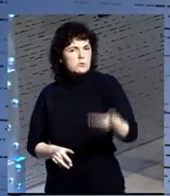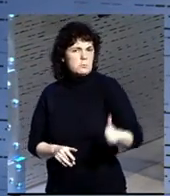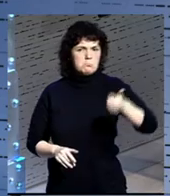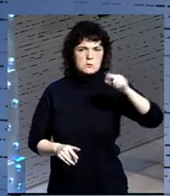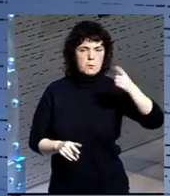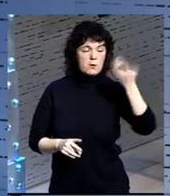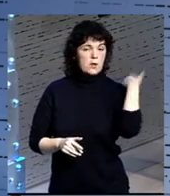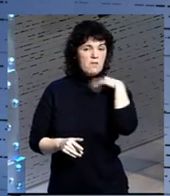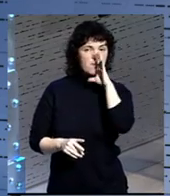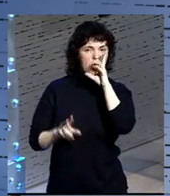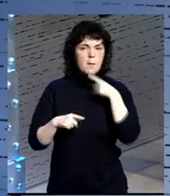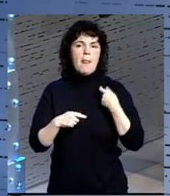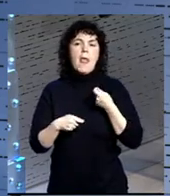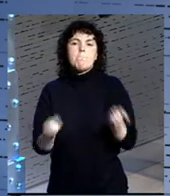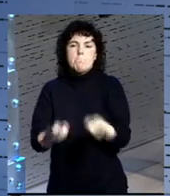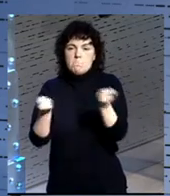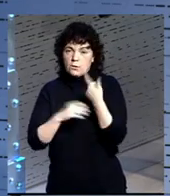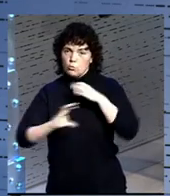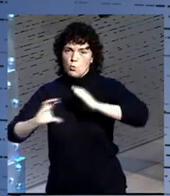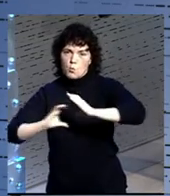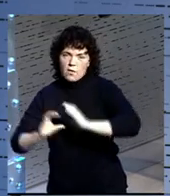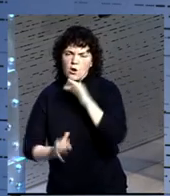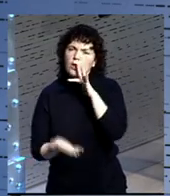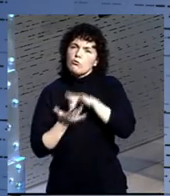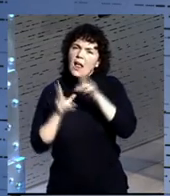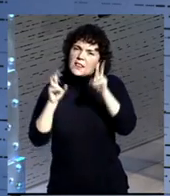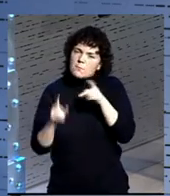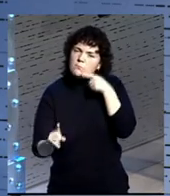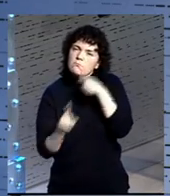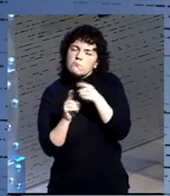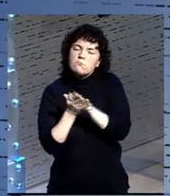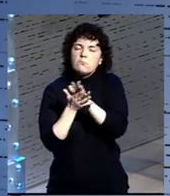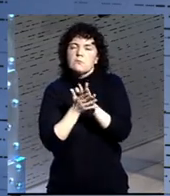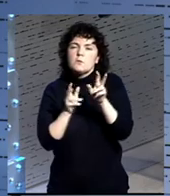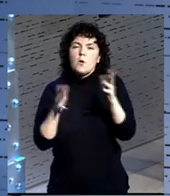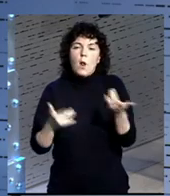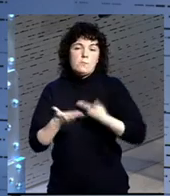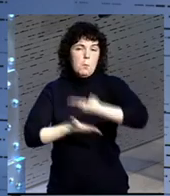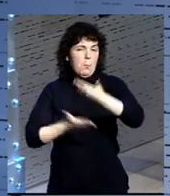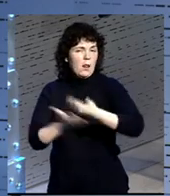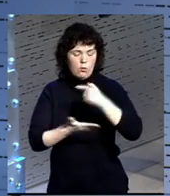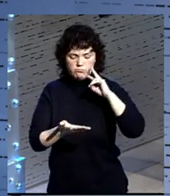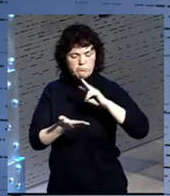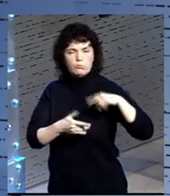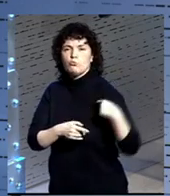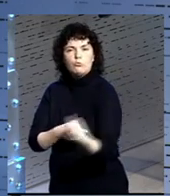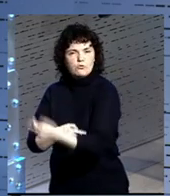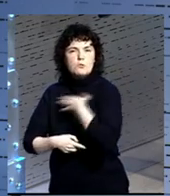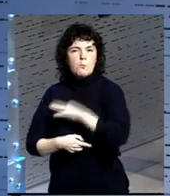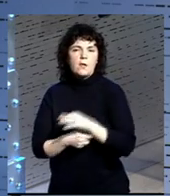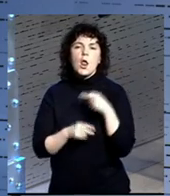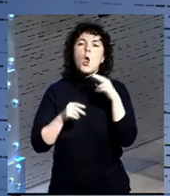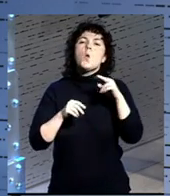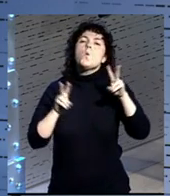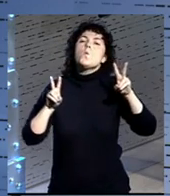en febrero sobre marketing y comunicación, y hoy vamos a hablar de algo que está en los periódicos todos los días, ¿no? Que es la nueva era de la